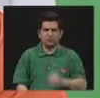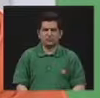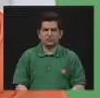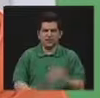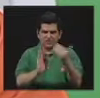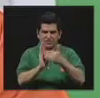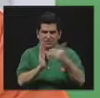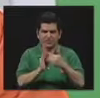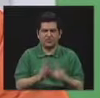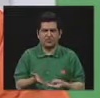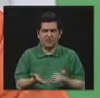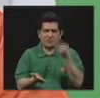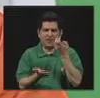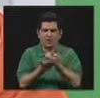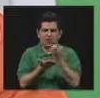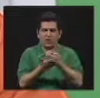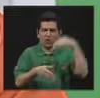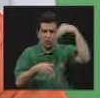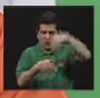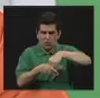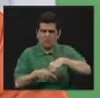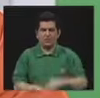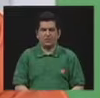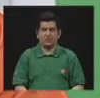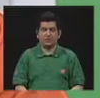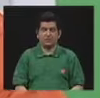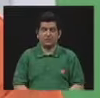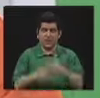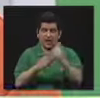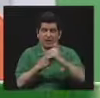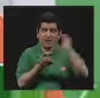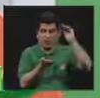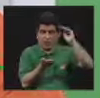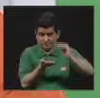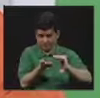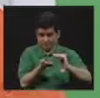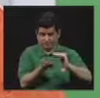18% en deterioro del valor económico de ingreso, o sea, la caída del dólar.